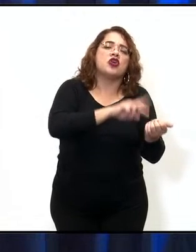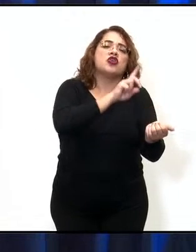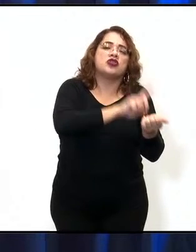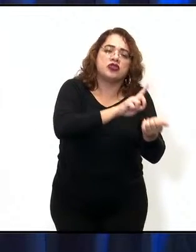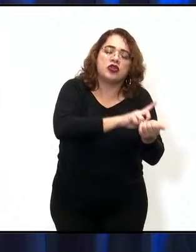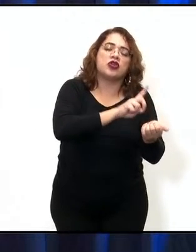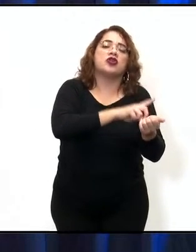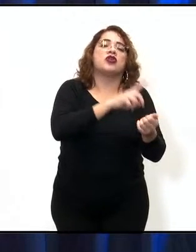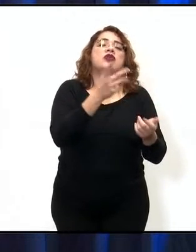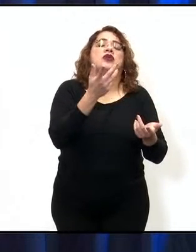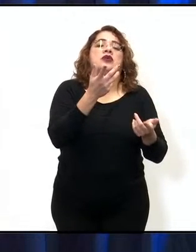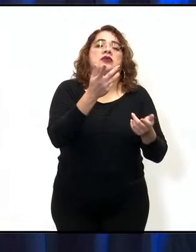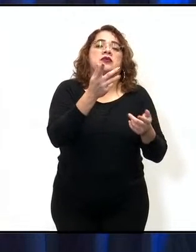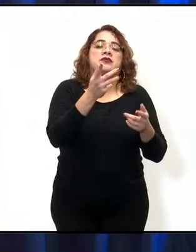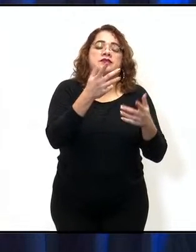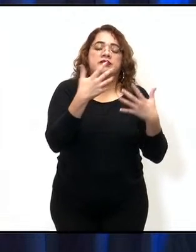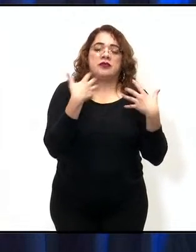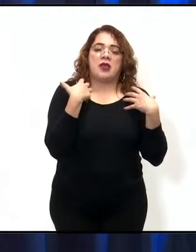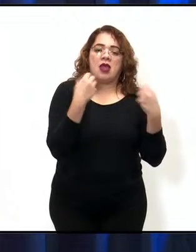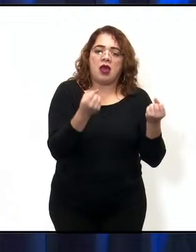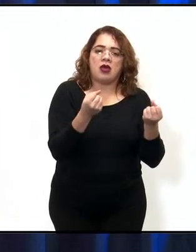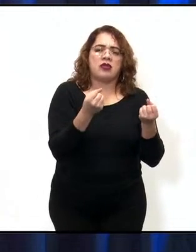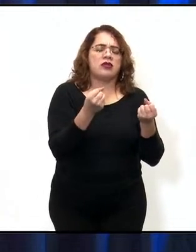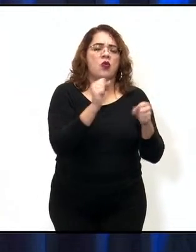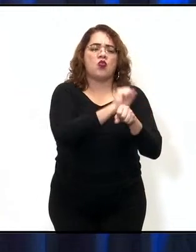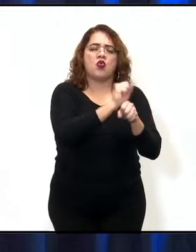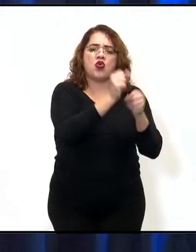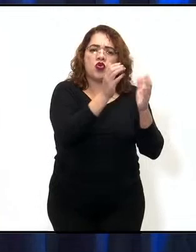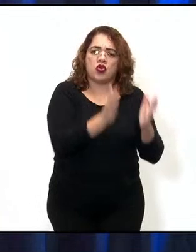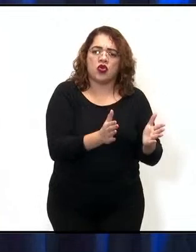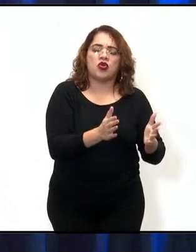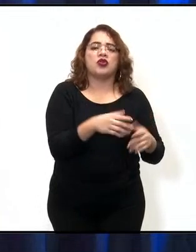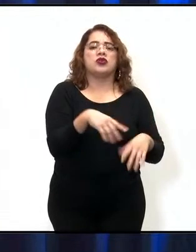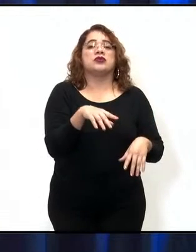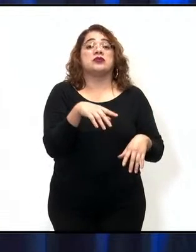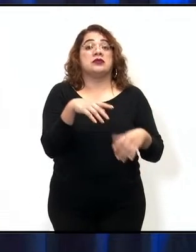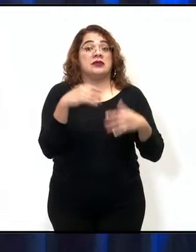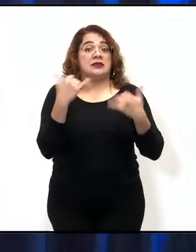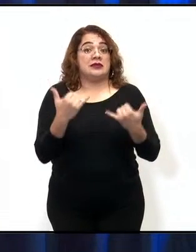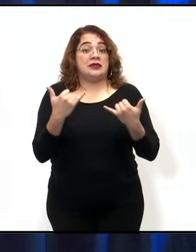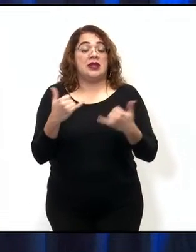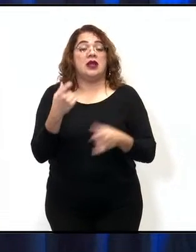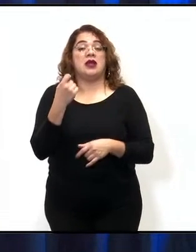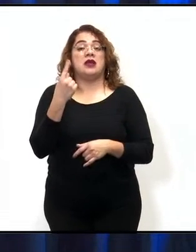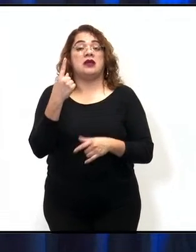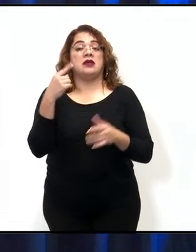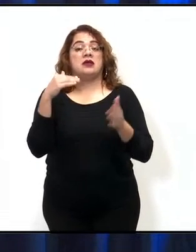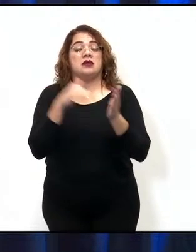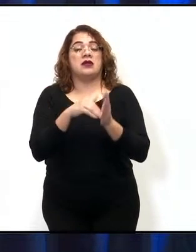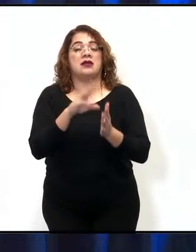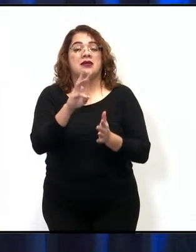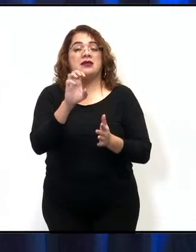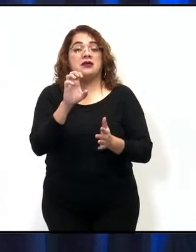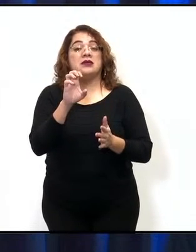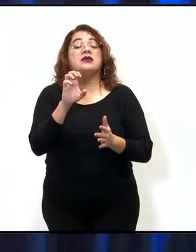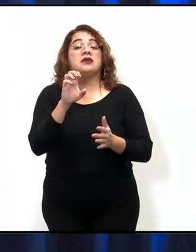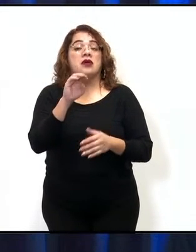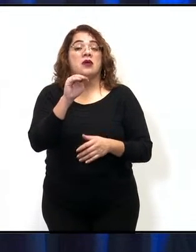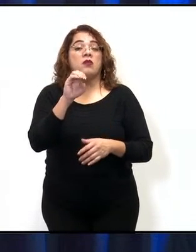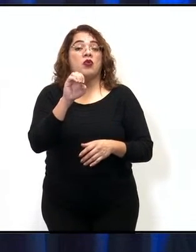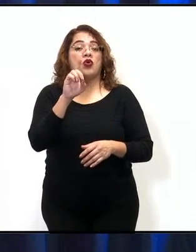los profesionales de la salud de nuestros hospitales. Hoy recibimos 11,600 dosis de la